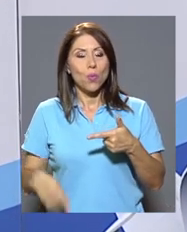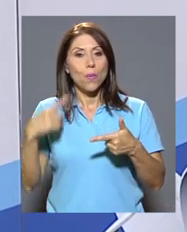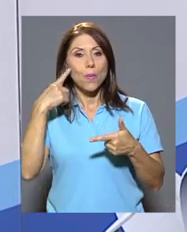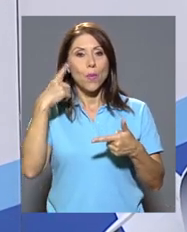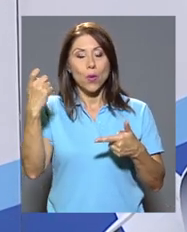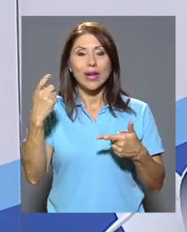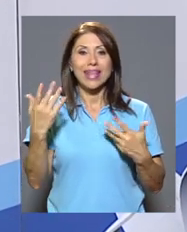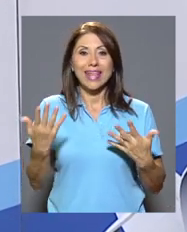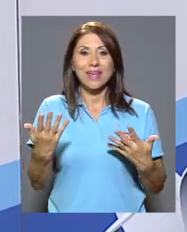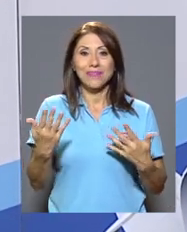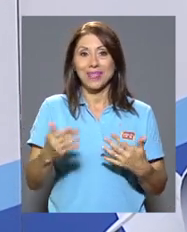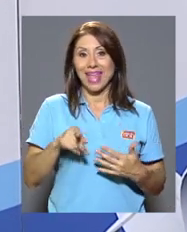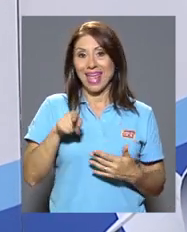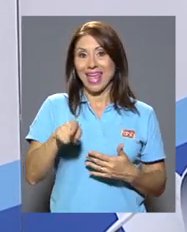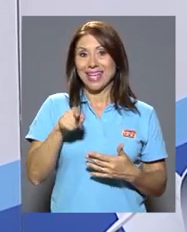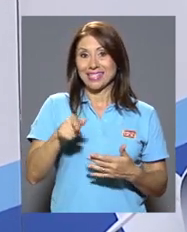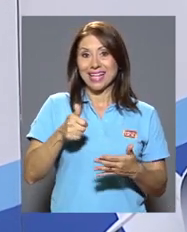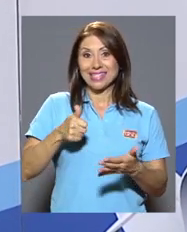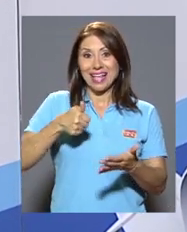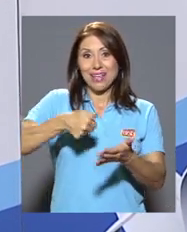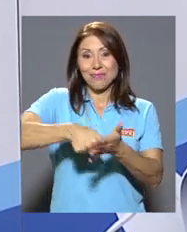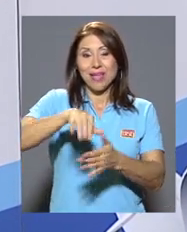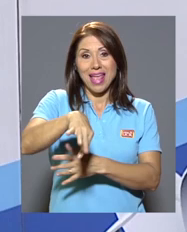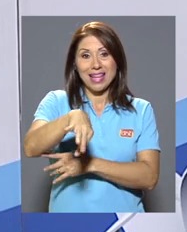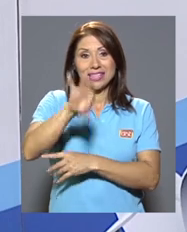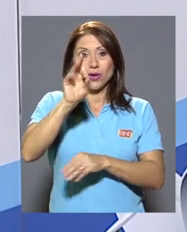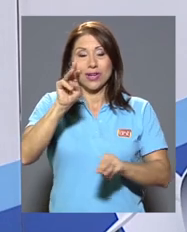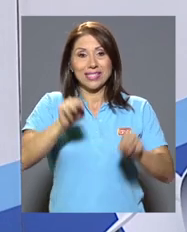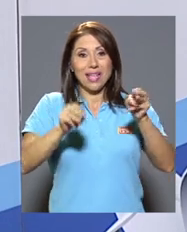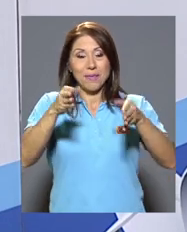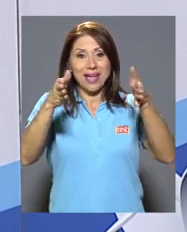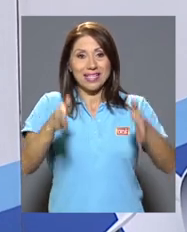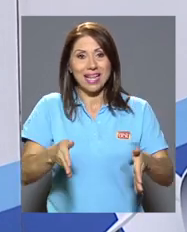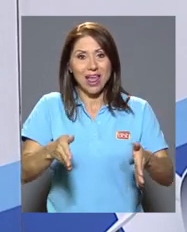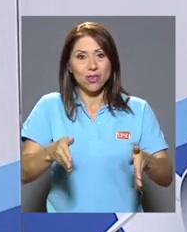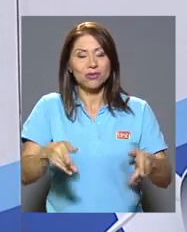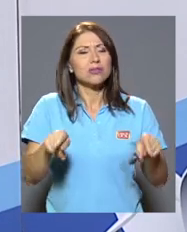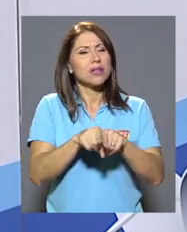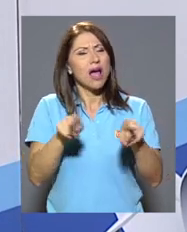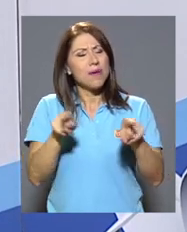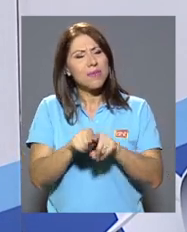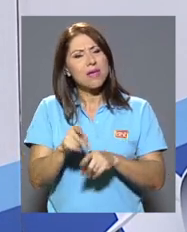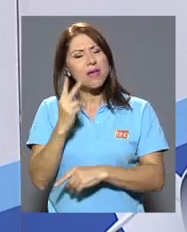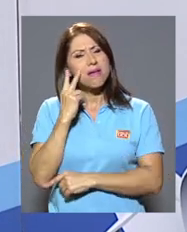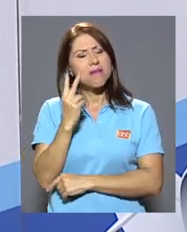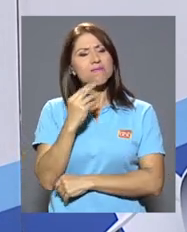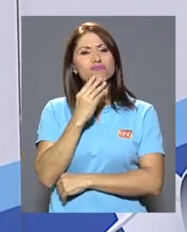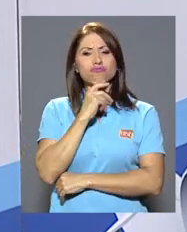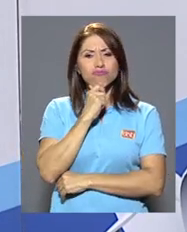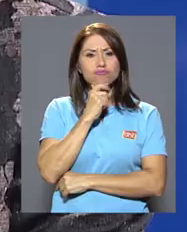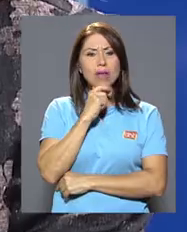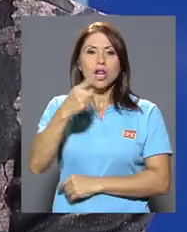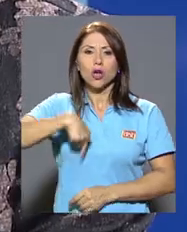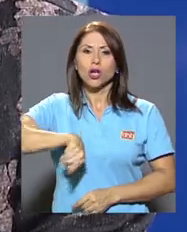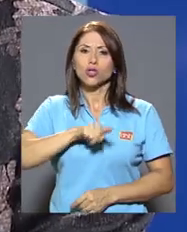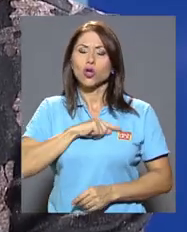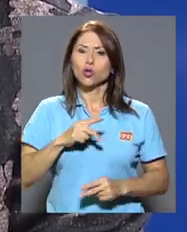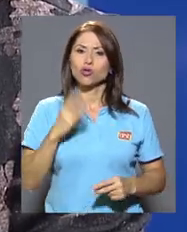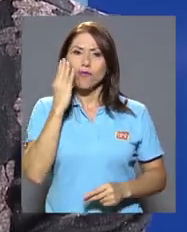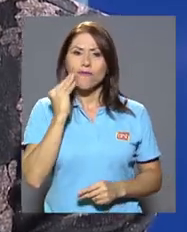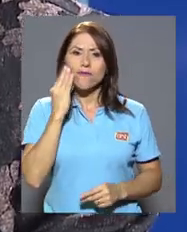estas elecciones de magistrados y magistradas nos da también una idea de lo que nosotros vivimos como democracia